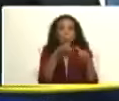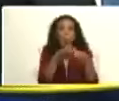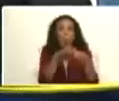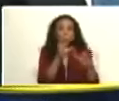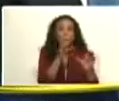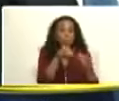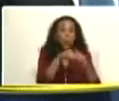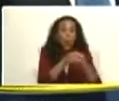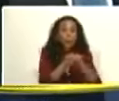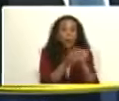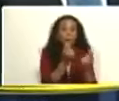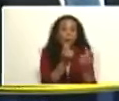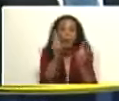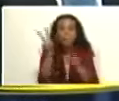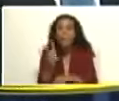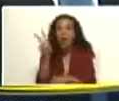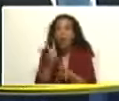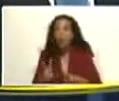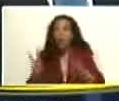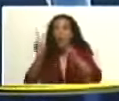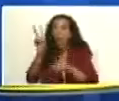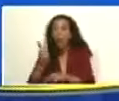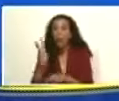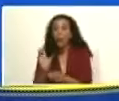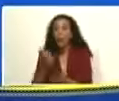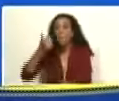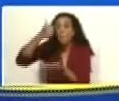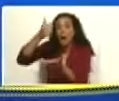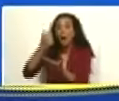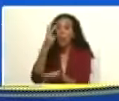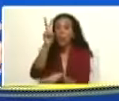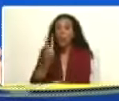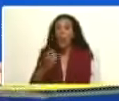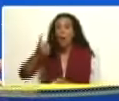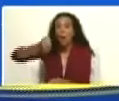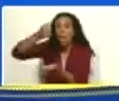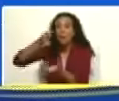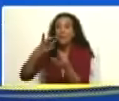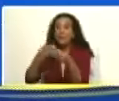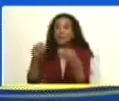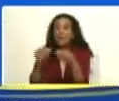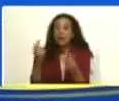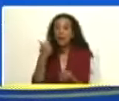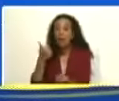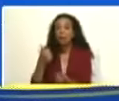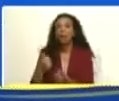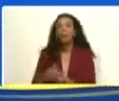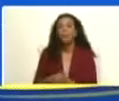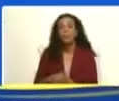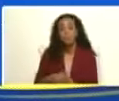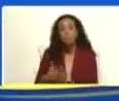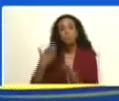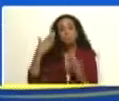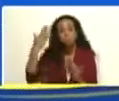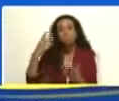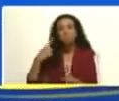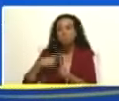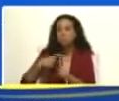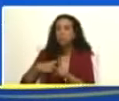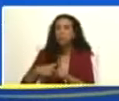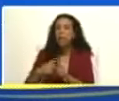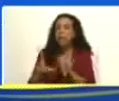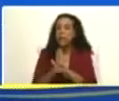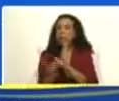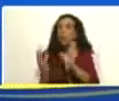ser invertidas en mercados de valores. Aquí hay representantes también del mercado de valores, lo están saludando como positivo, está en la